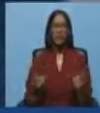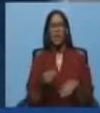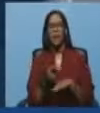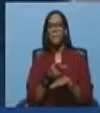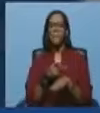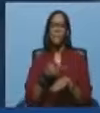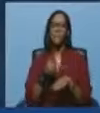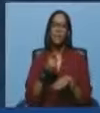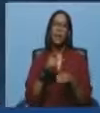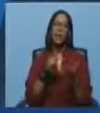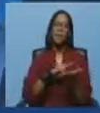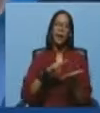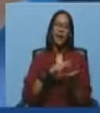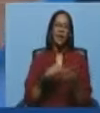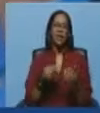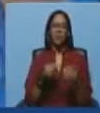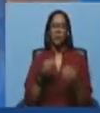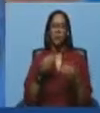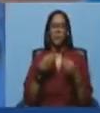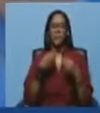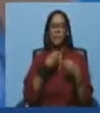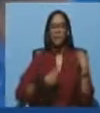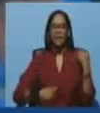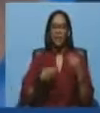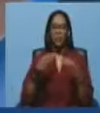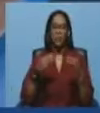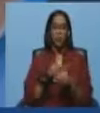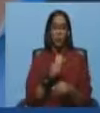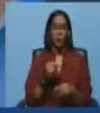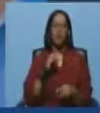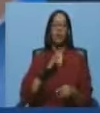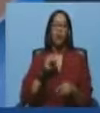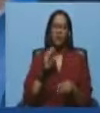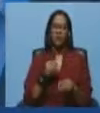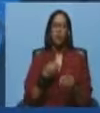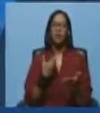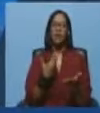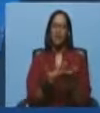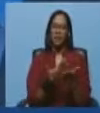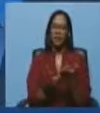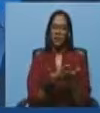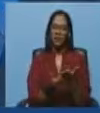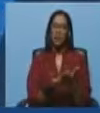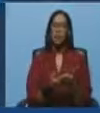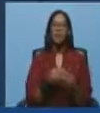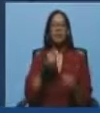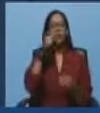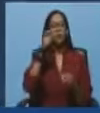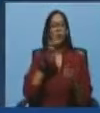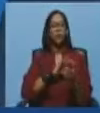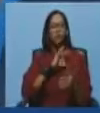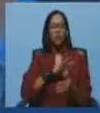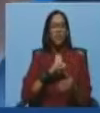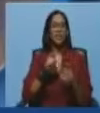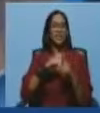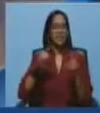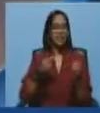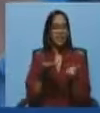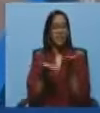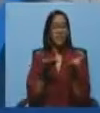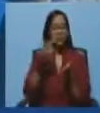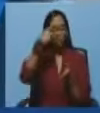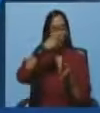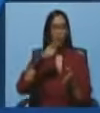el presidente cuelga su noticia. No, no, no. Estamos hablando de plataformas del Seguro Social, plataformas de la electricidad, plataformas de servicio del pueblo